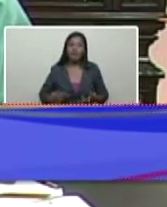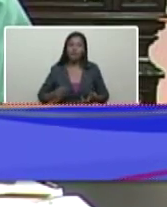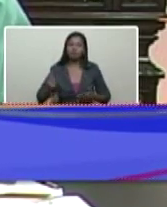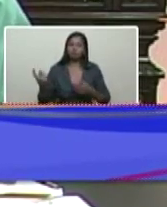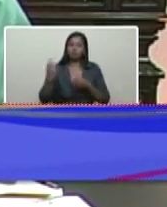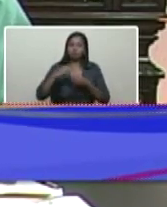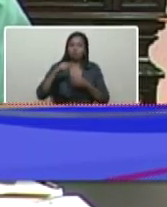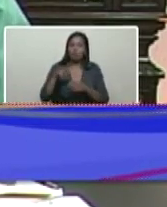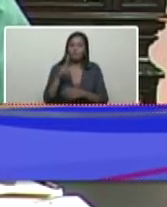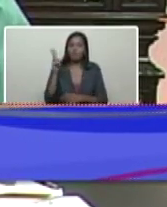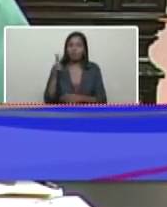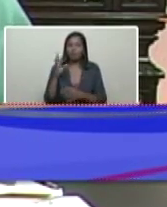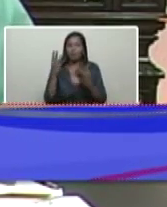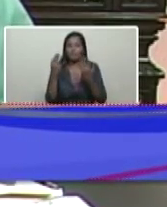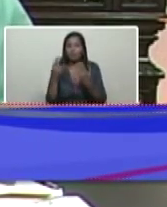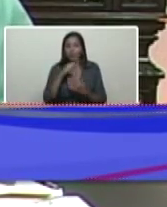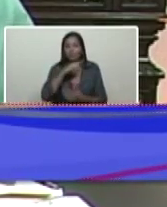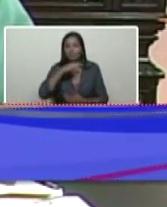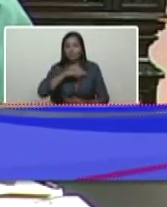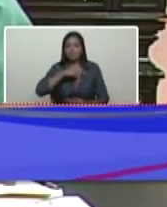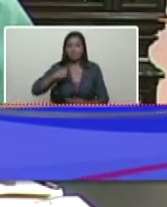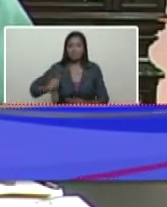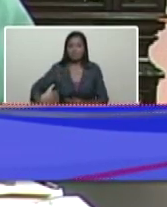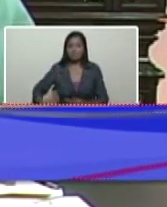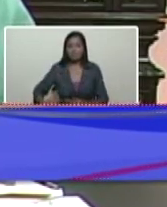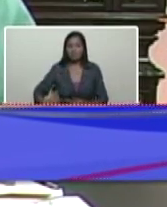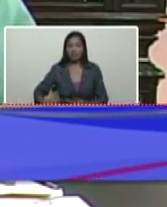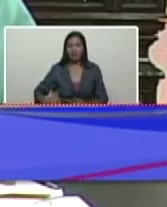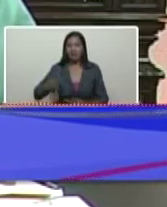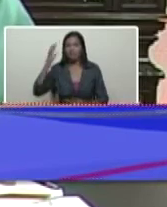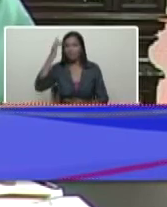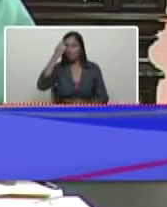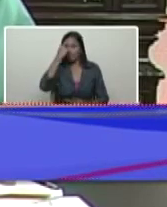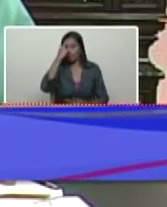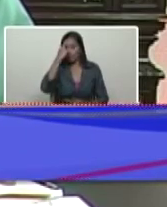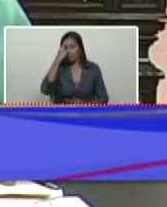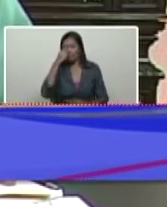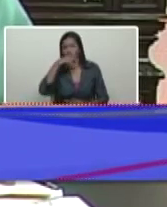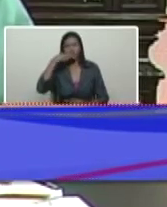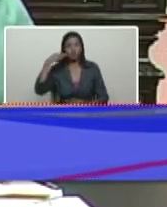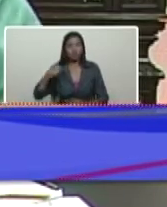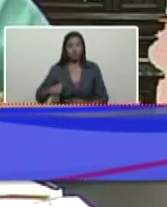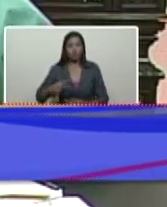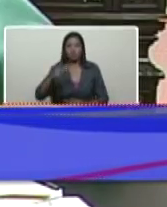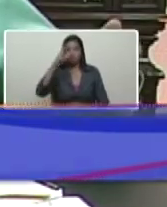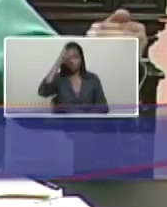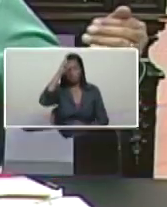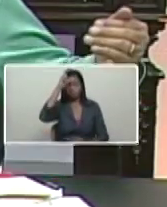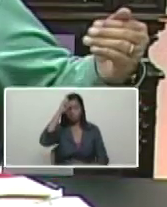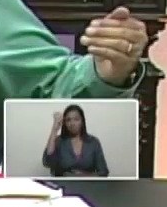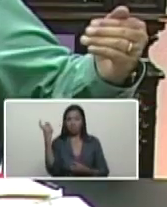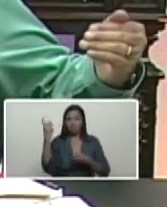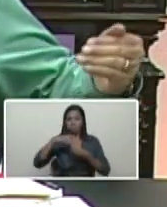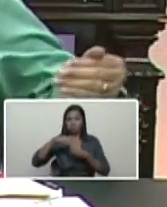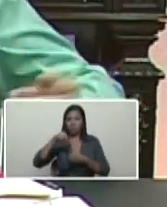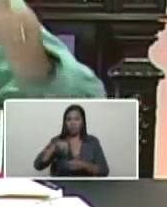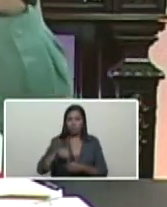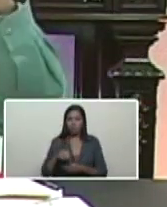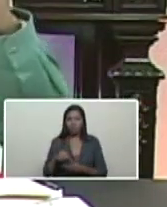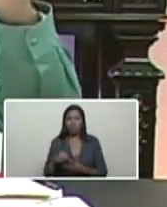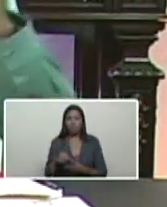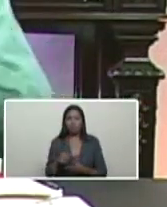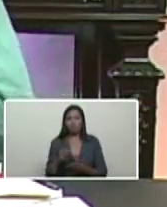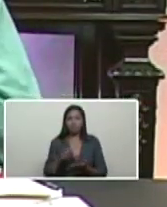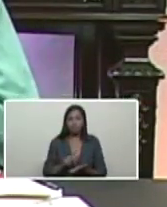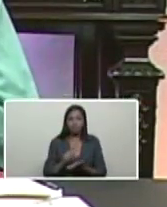llegando a Venezuela de la mano de China, de la India, de Rusia, de Turquía. Han llegado cientos